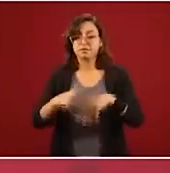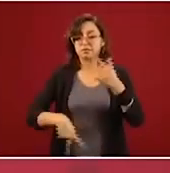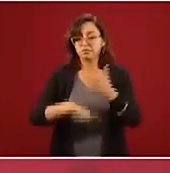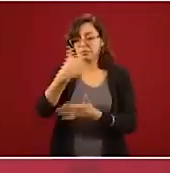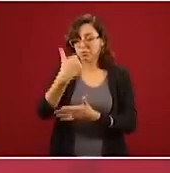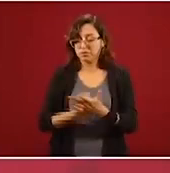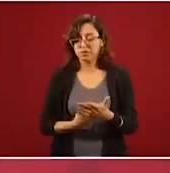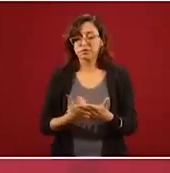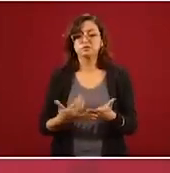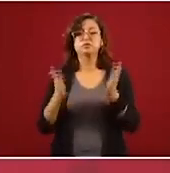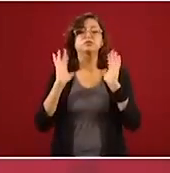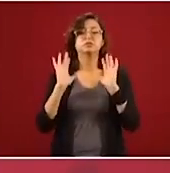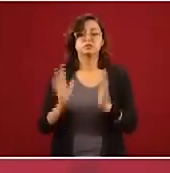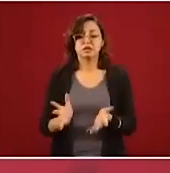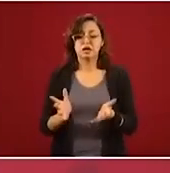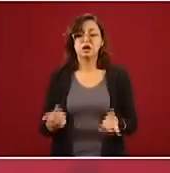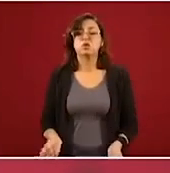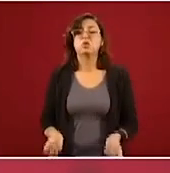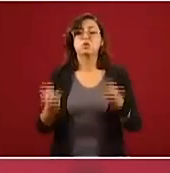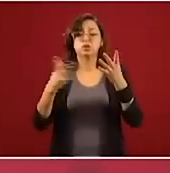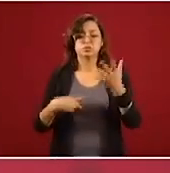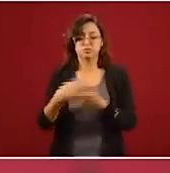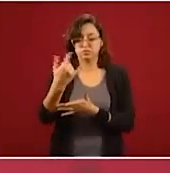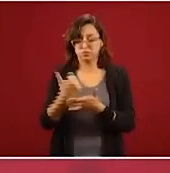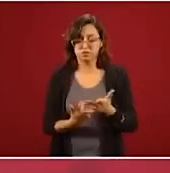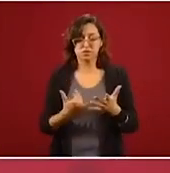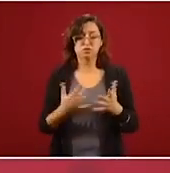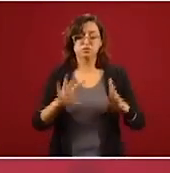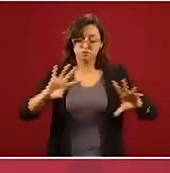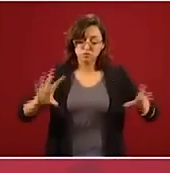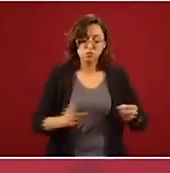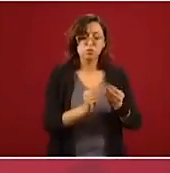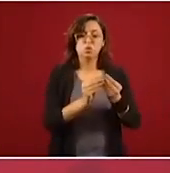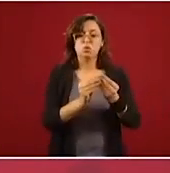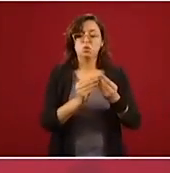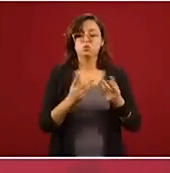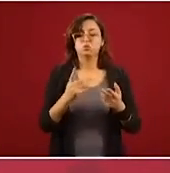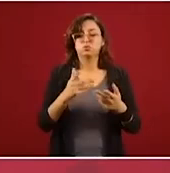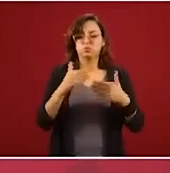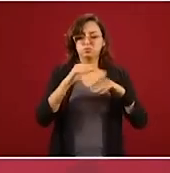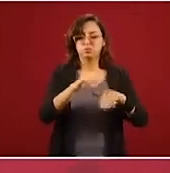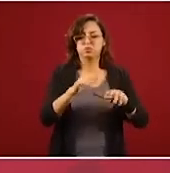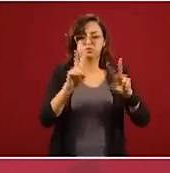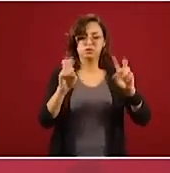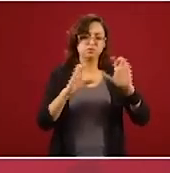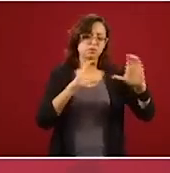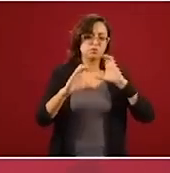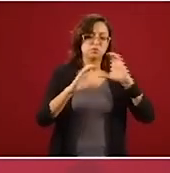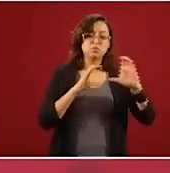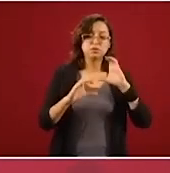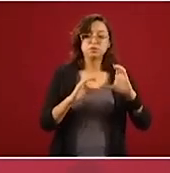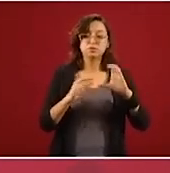Ya se dieron a conocer un número determinado de proyectos en comunicación, básicamente, pero